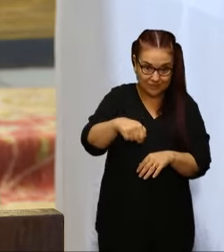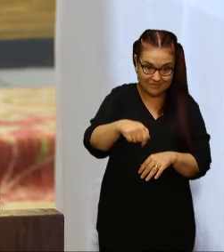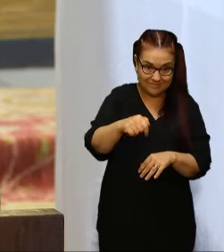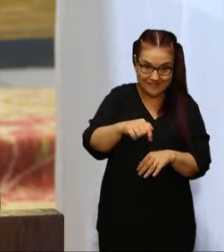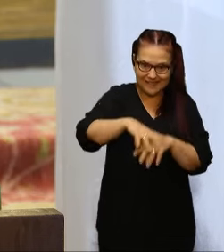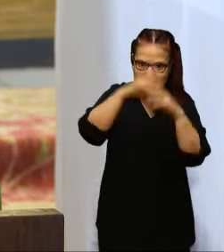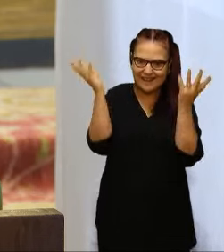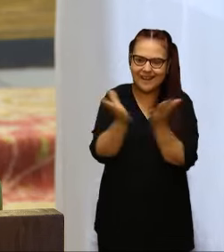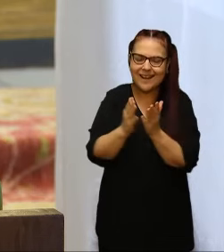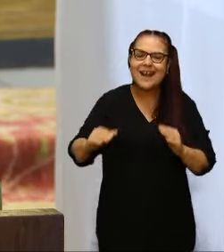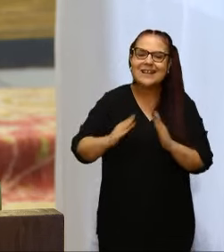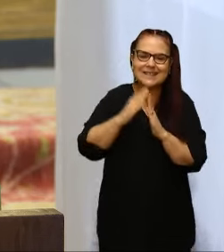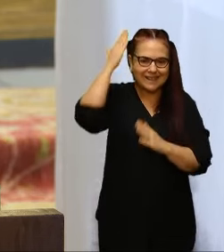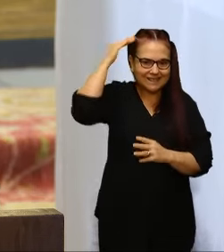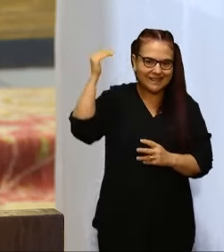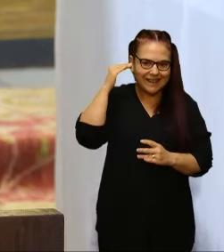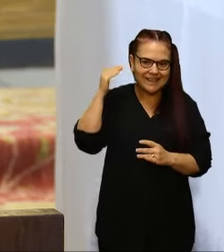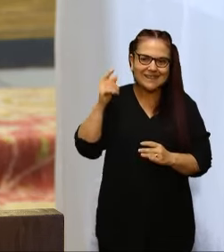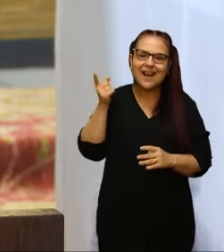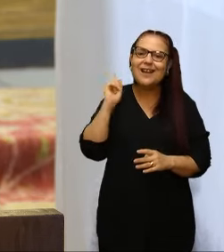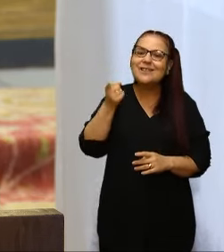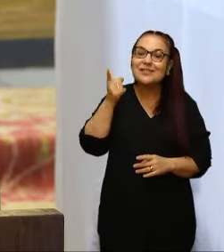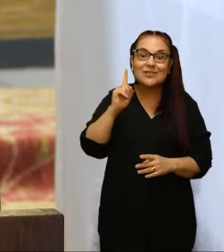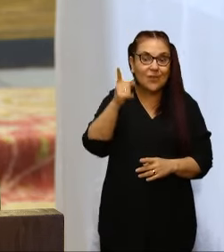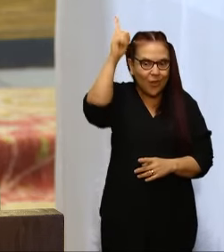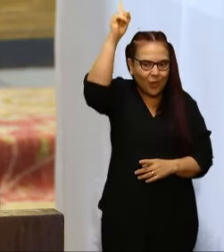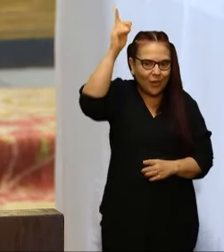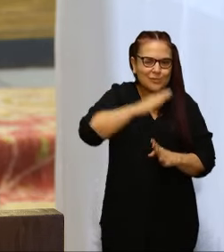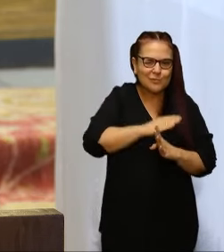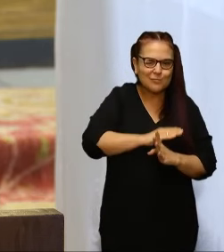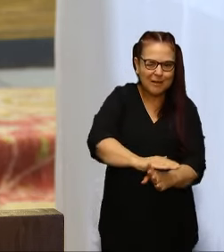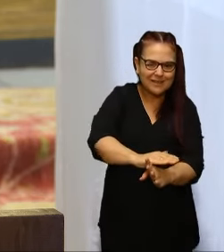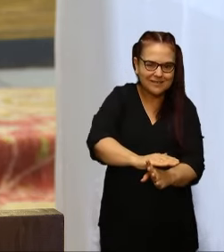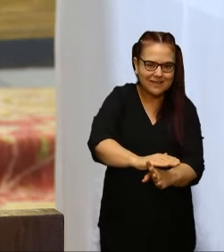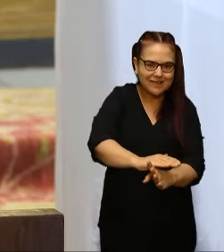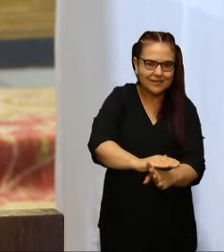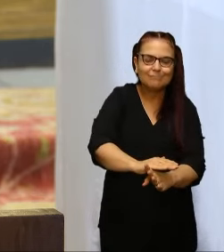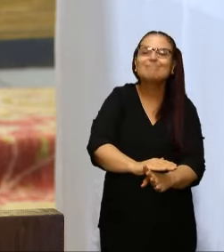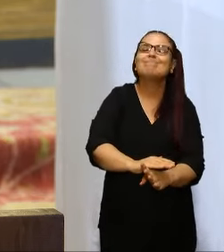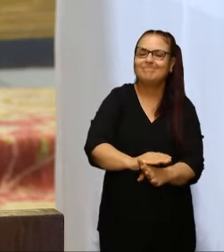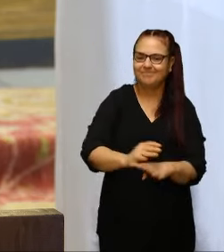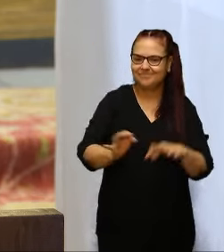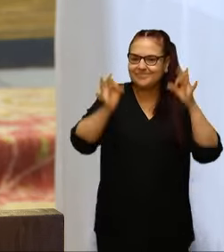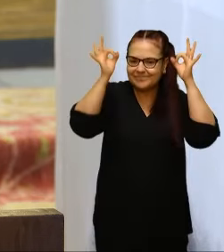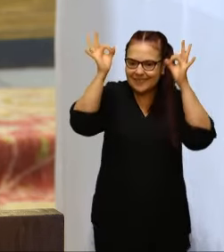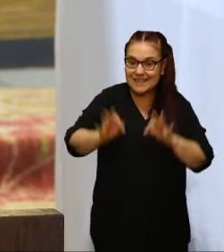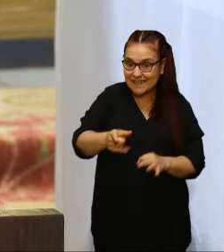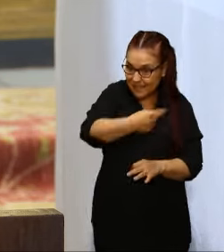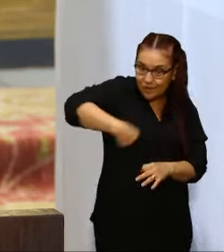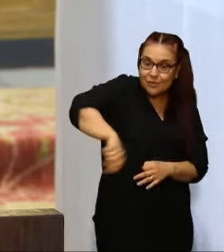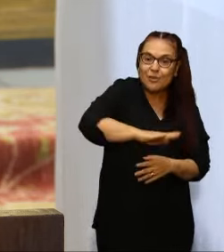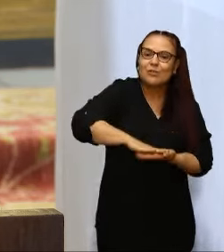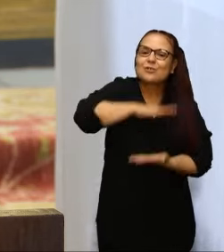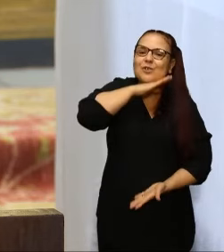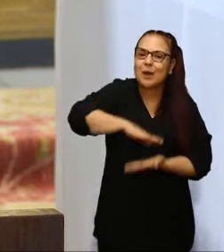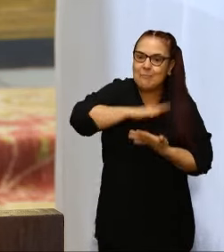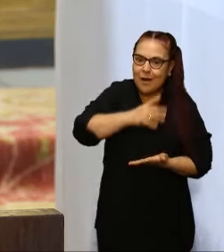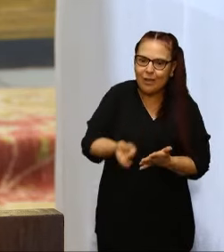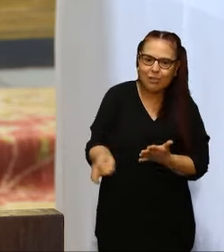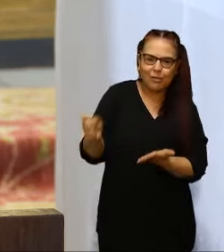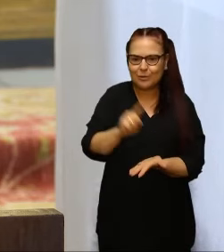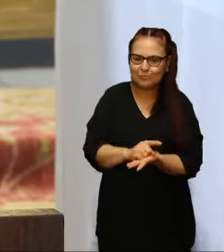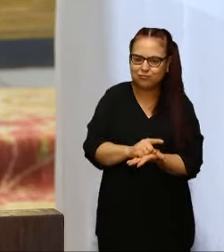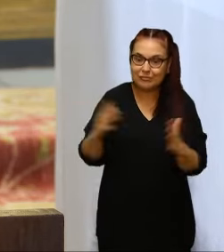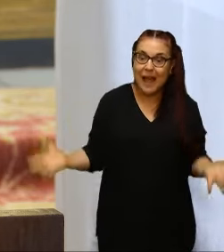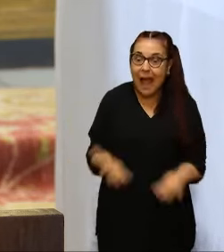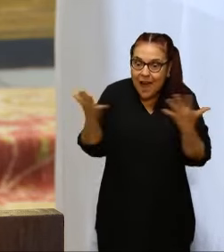tierra, Santa Teresa, solo Dios basta. Y así seamos capaces de recobrar el ánimo y